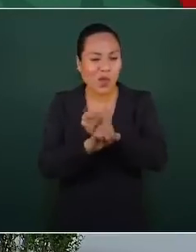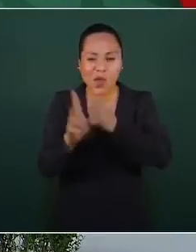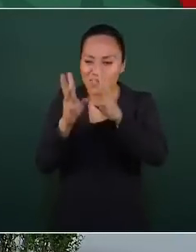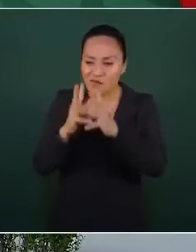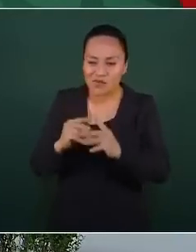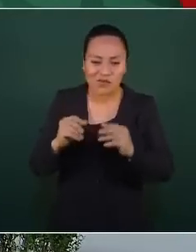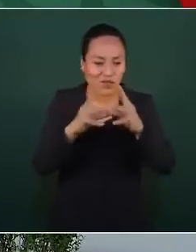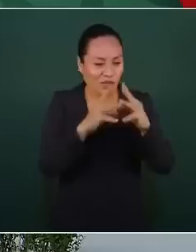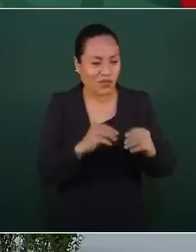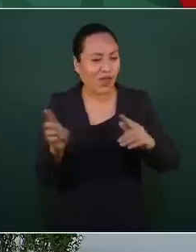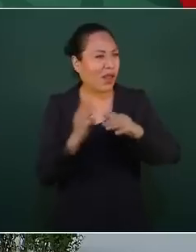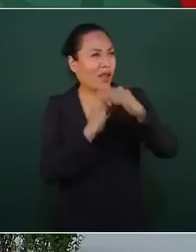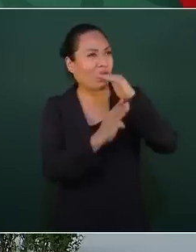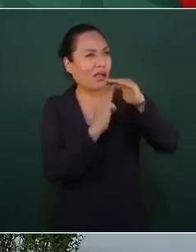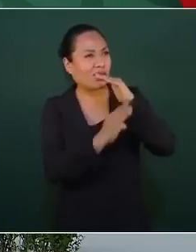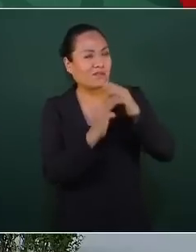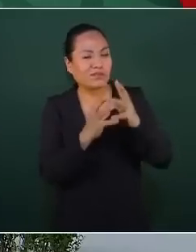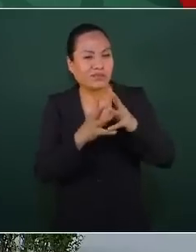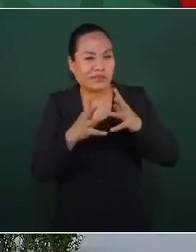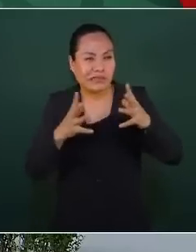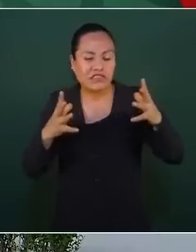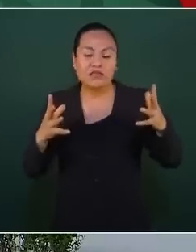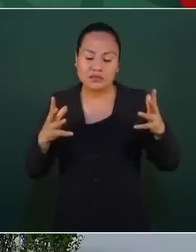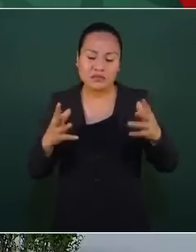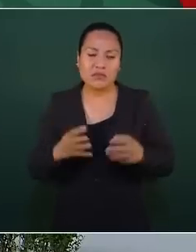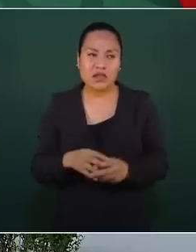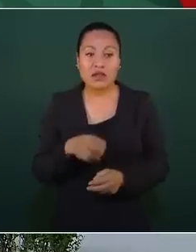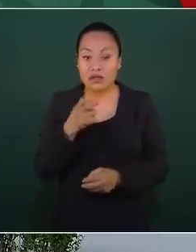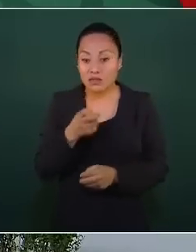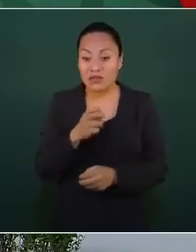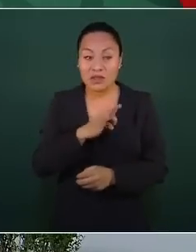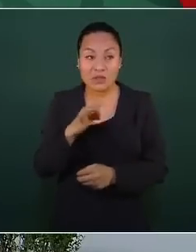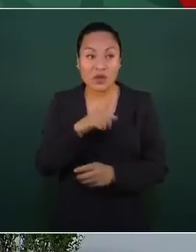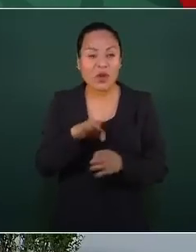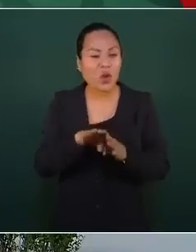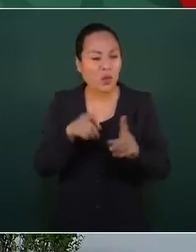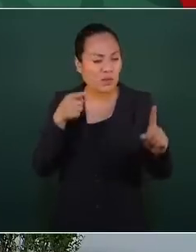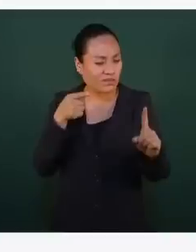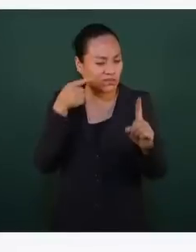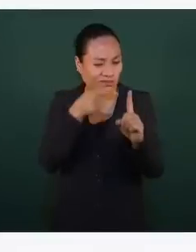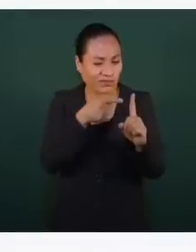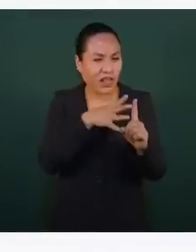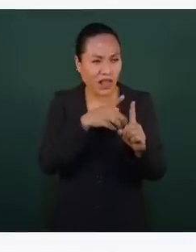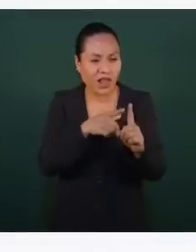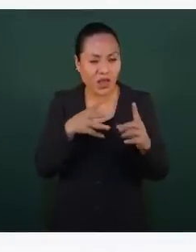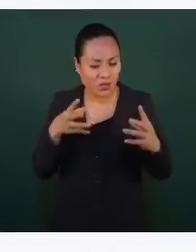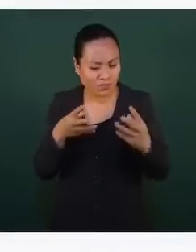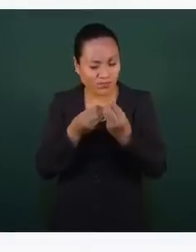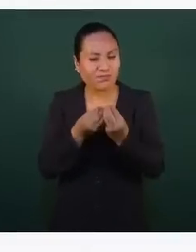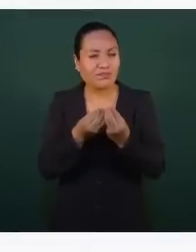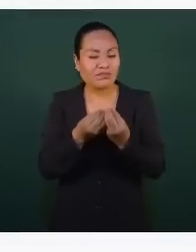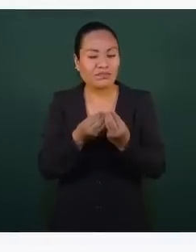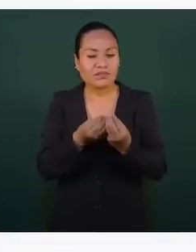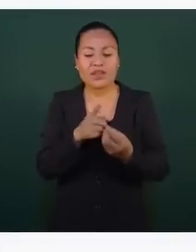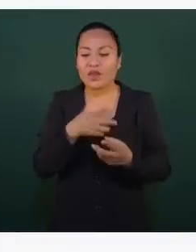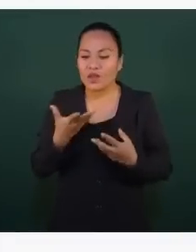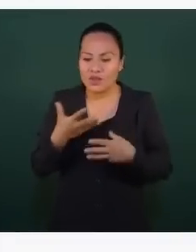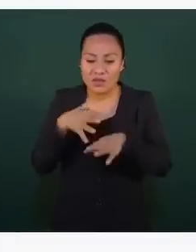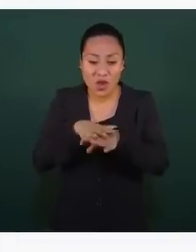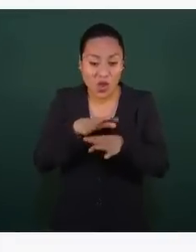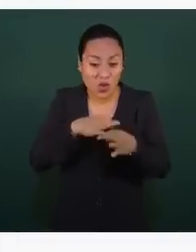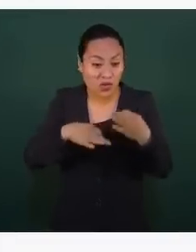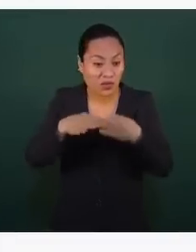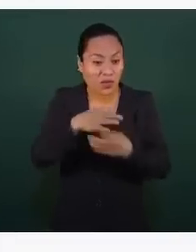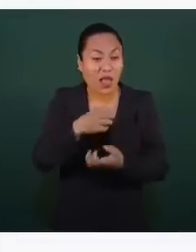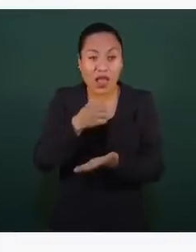asunto migratorio como en el propósito superior de consolidar nuestra integración